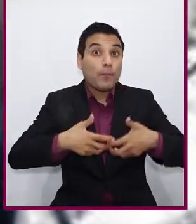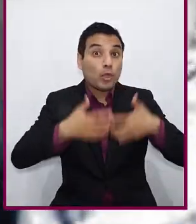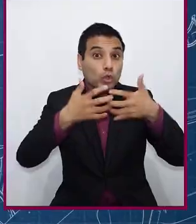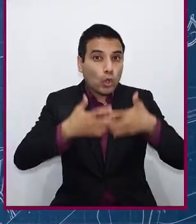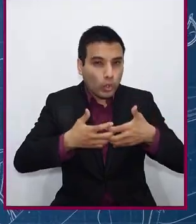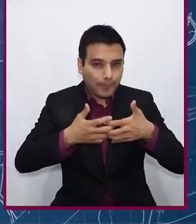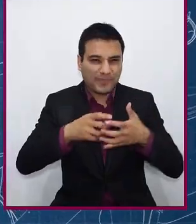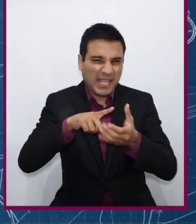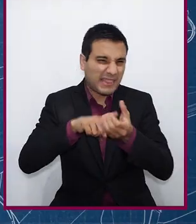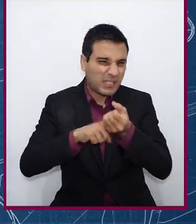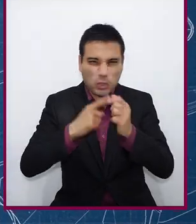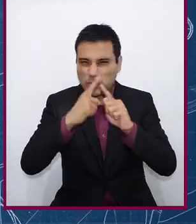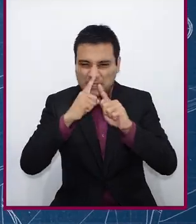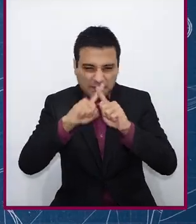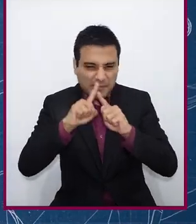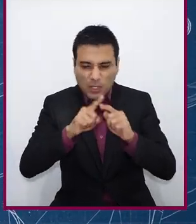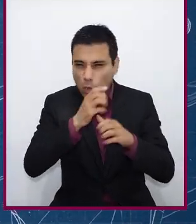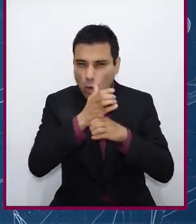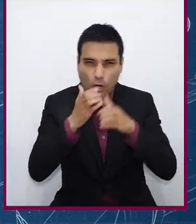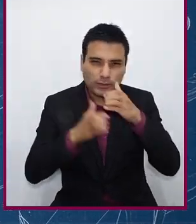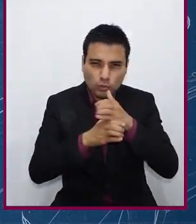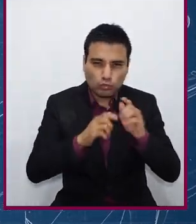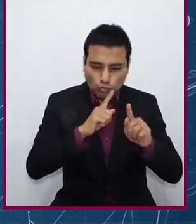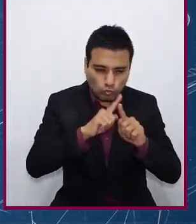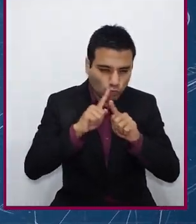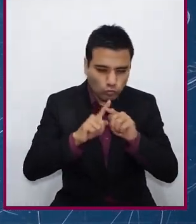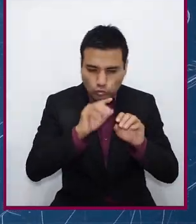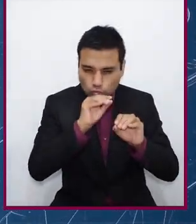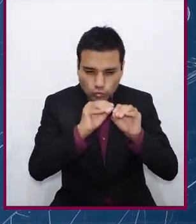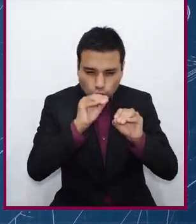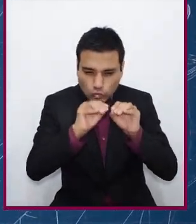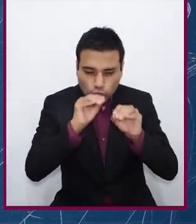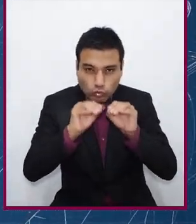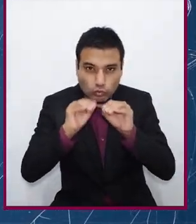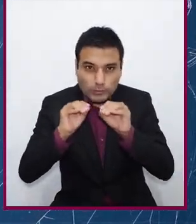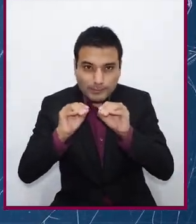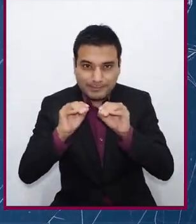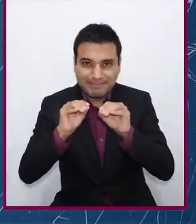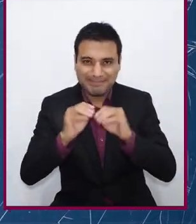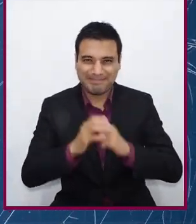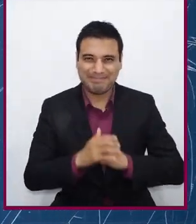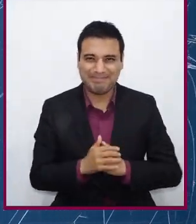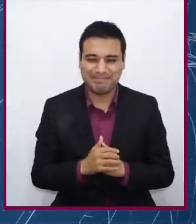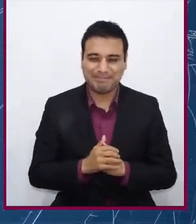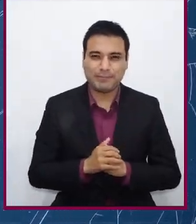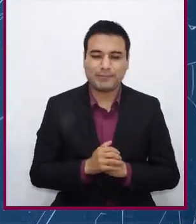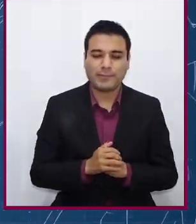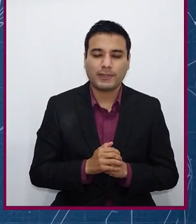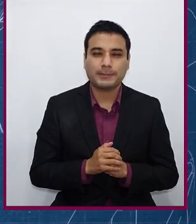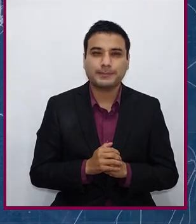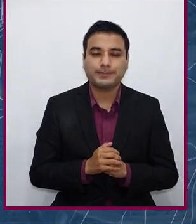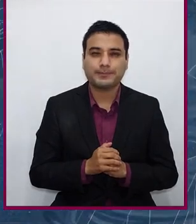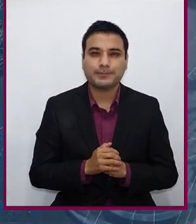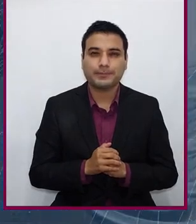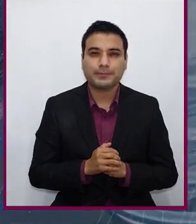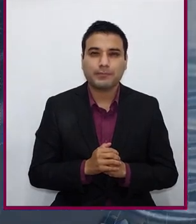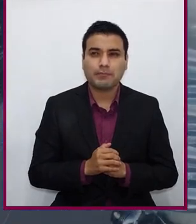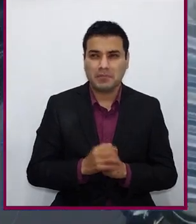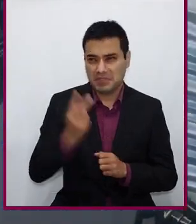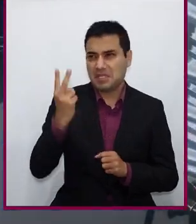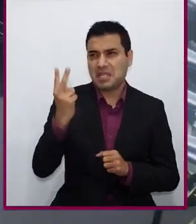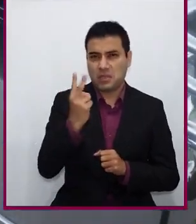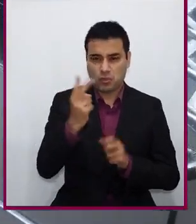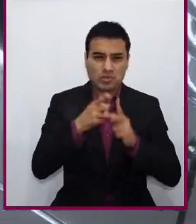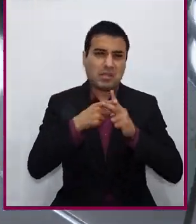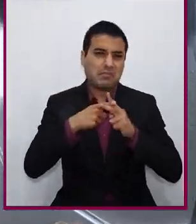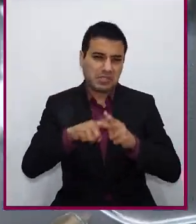consistió en que ellos iban a modelar en un modelo informático el motor junto con sus componentes